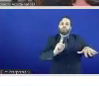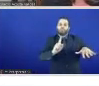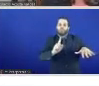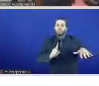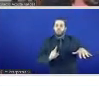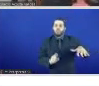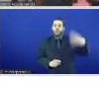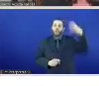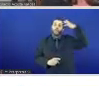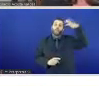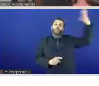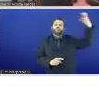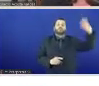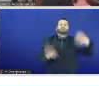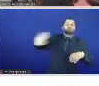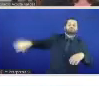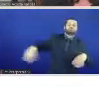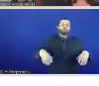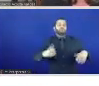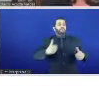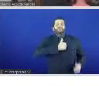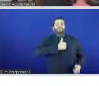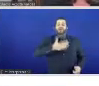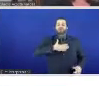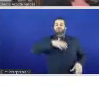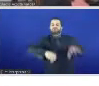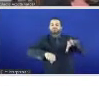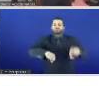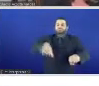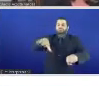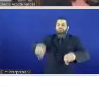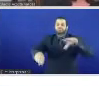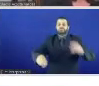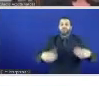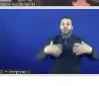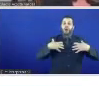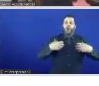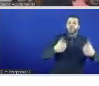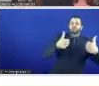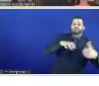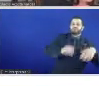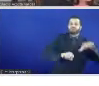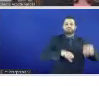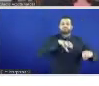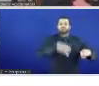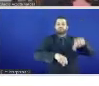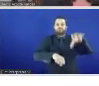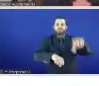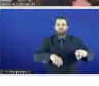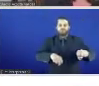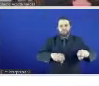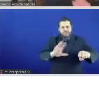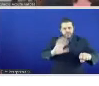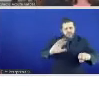territorios, del agua, de los recursos naturales que son indispensables para sus comunidades. No quiero dejar de decir que